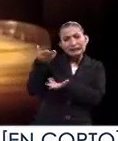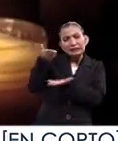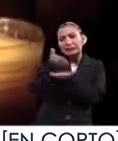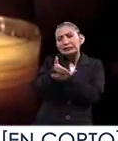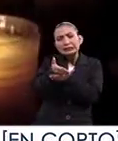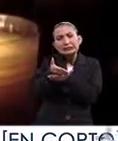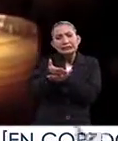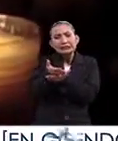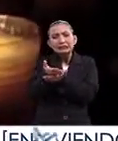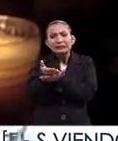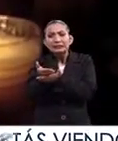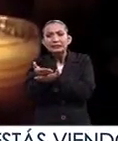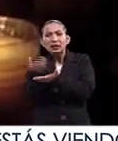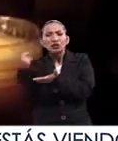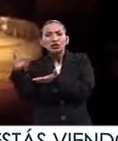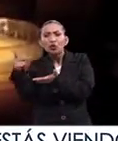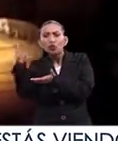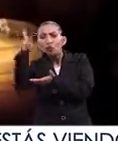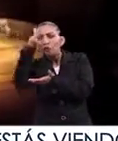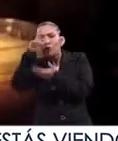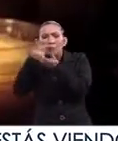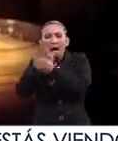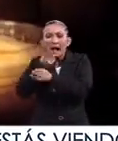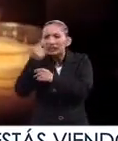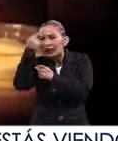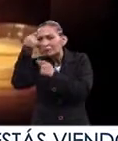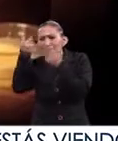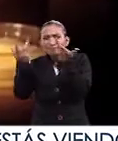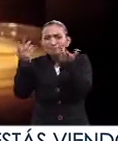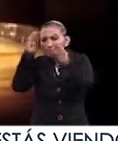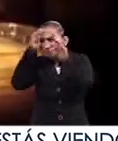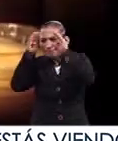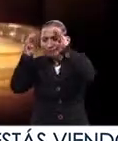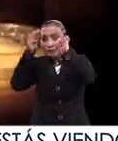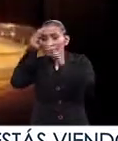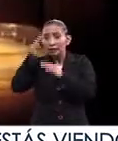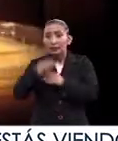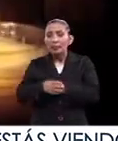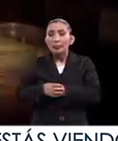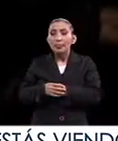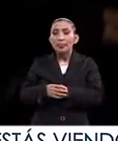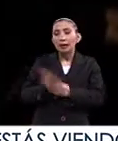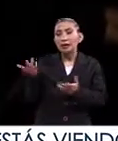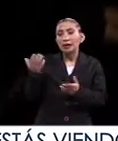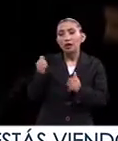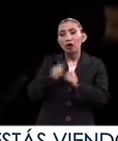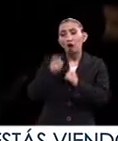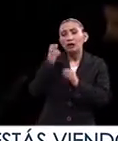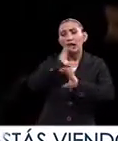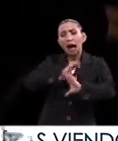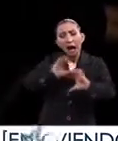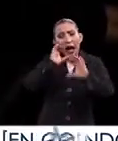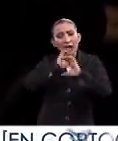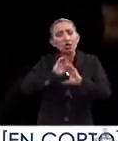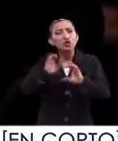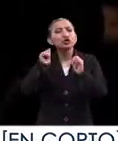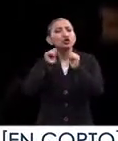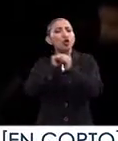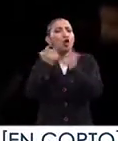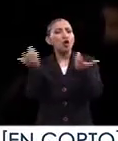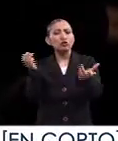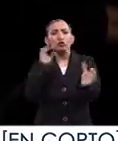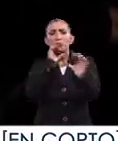meterse en la psicología del personaje y a través de cantos y a través de